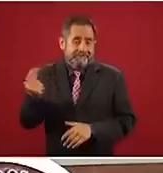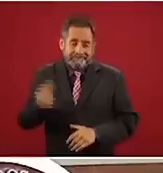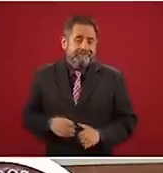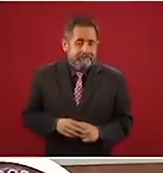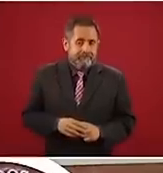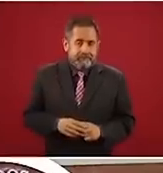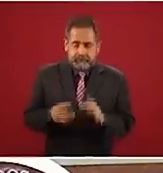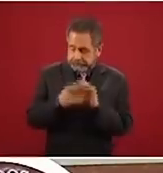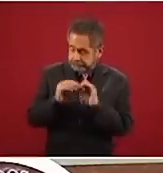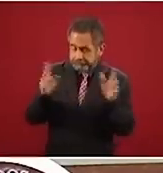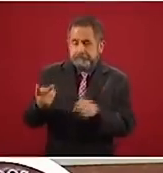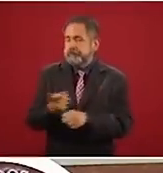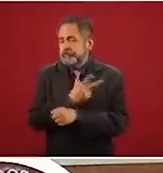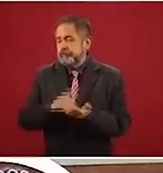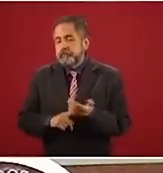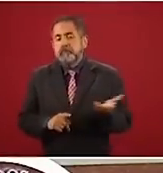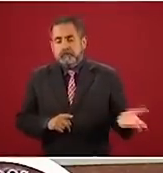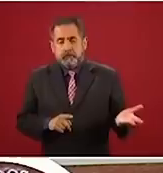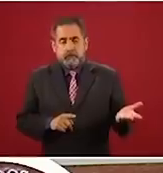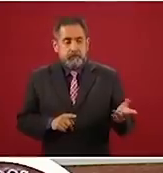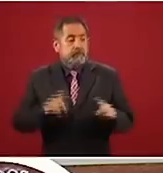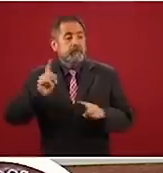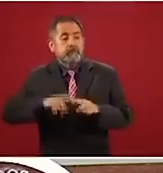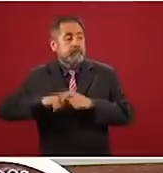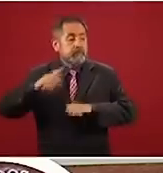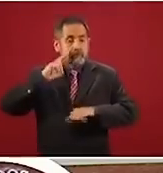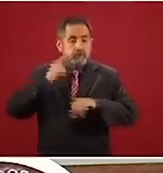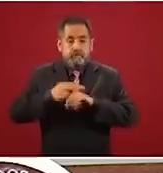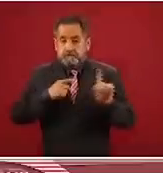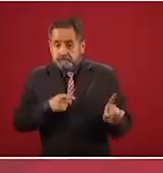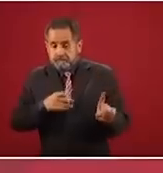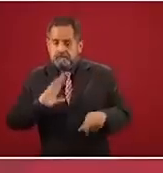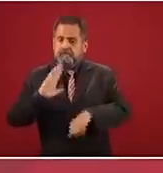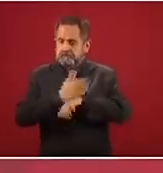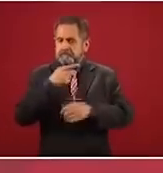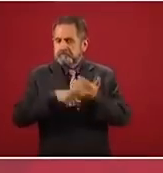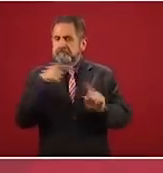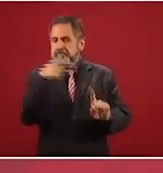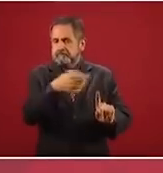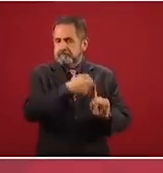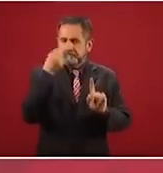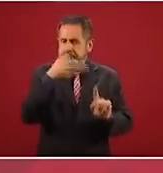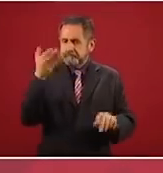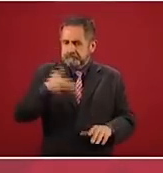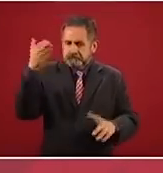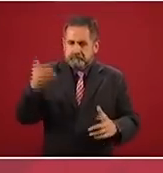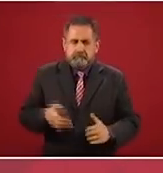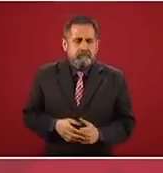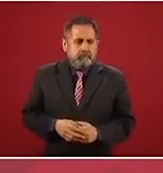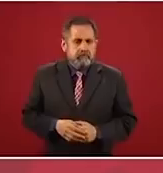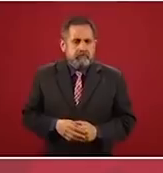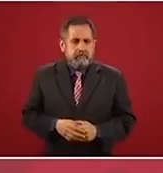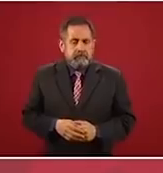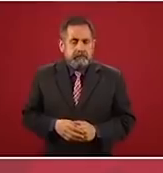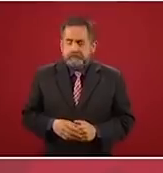y aclarar lo que sucedió y castigar a los responsables. He hecho